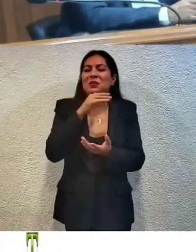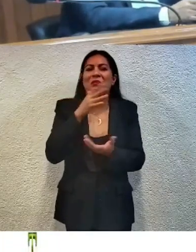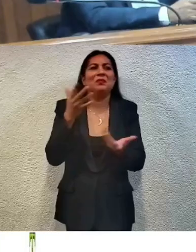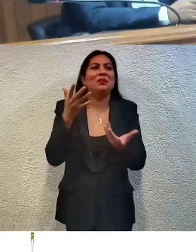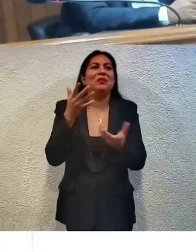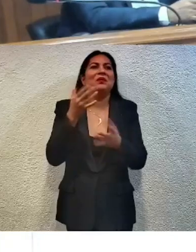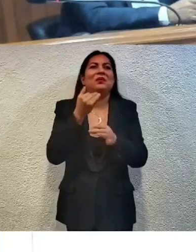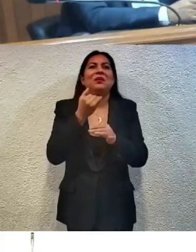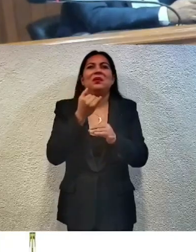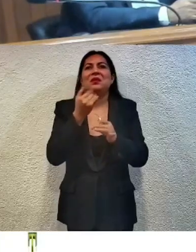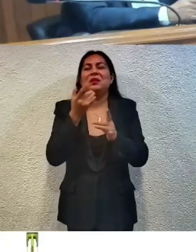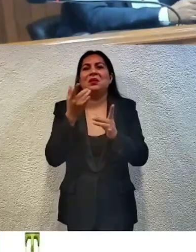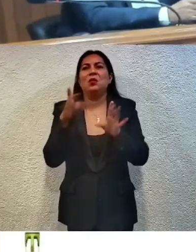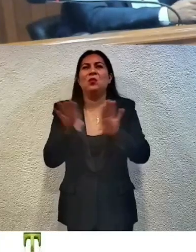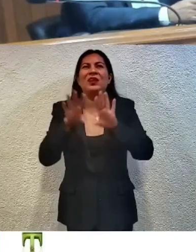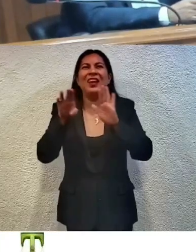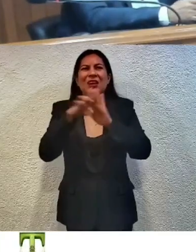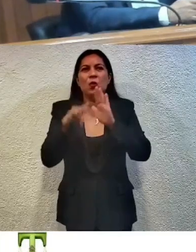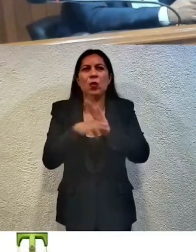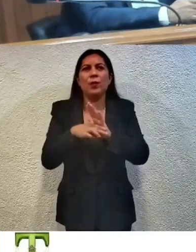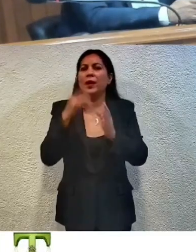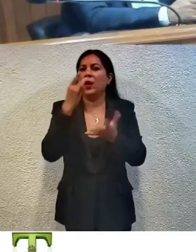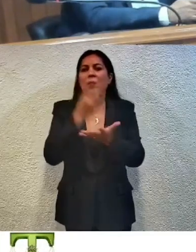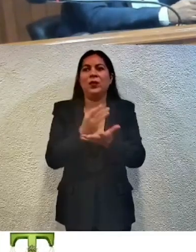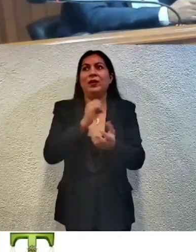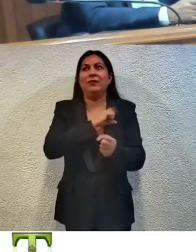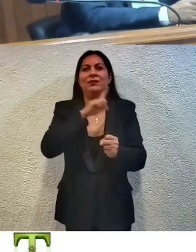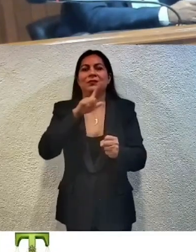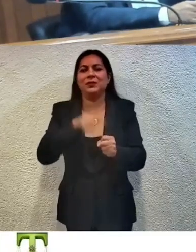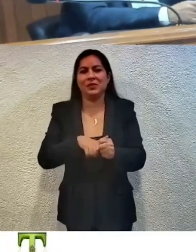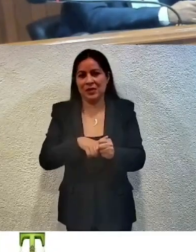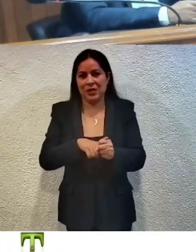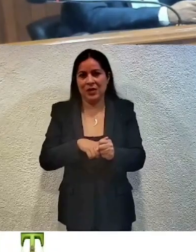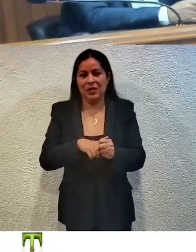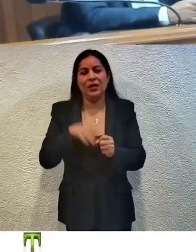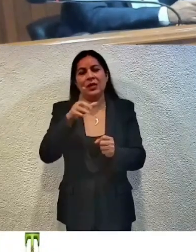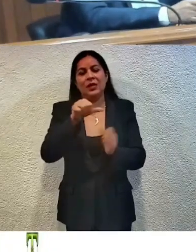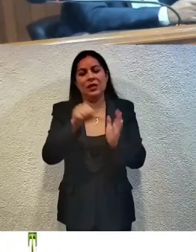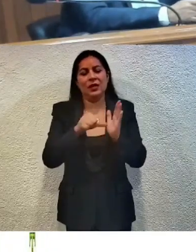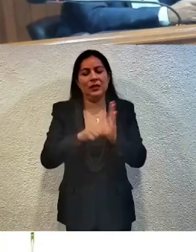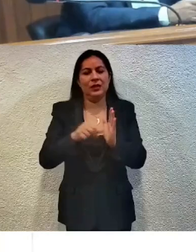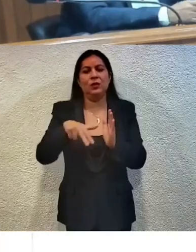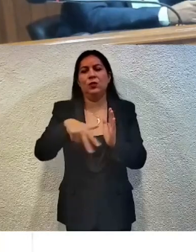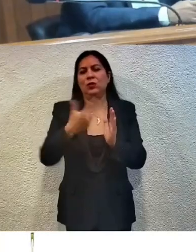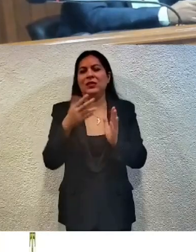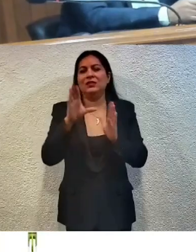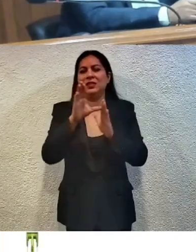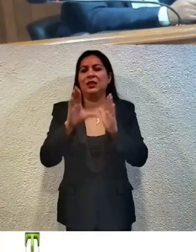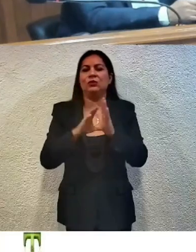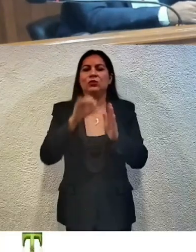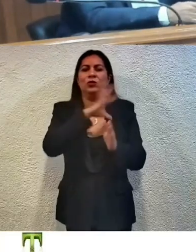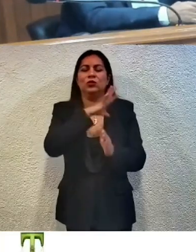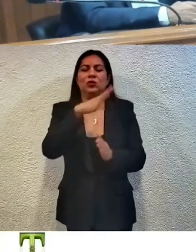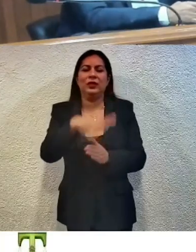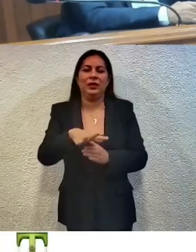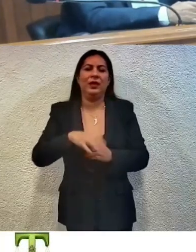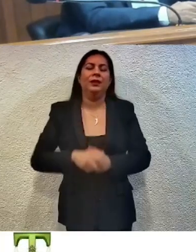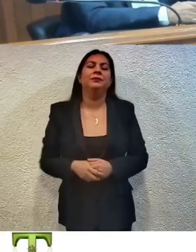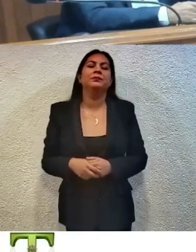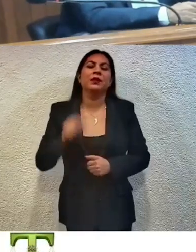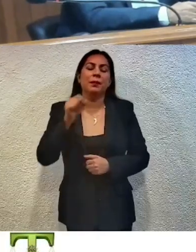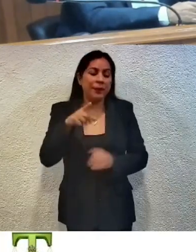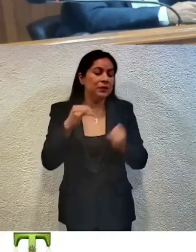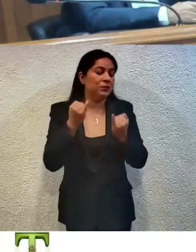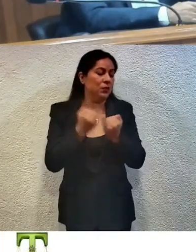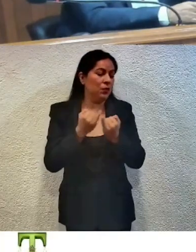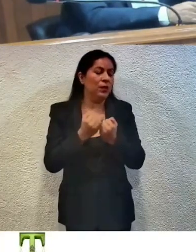tal instrumento como una norma privativa o especial en términos del artículo 13 de la Constitución General. Así también,